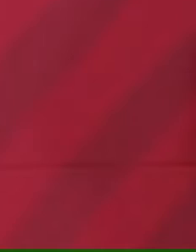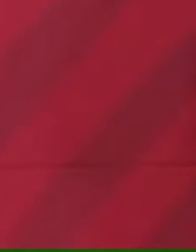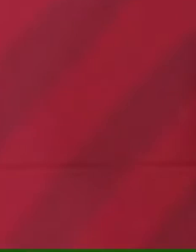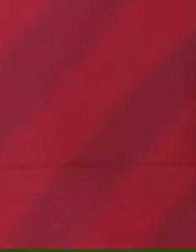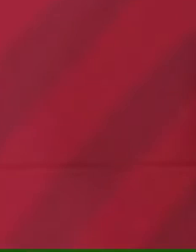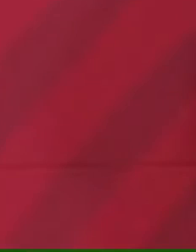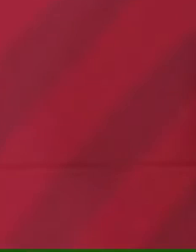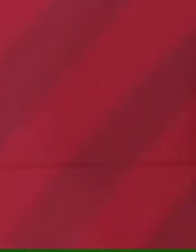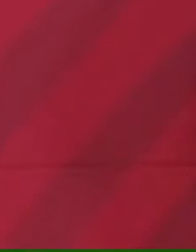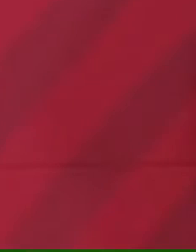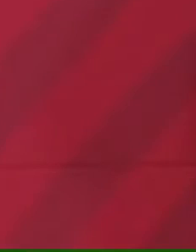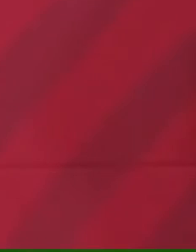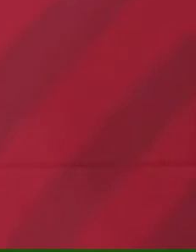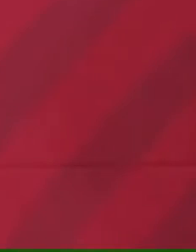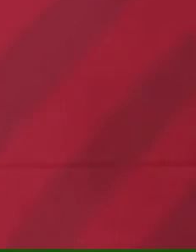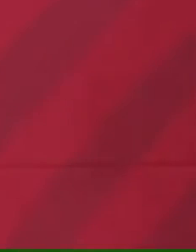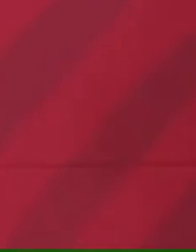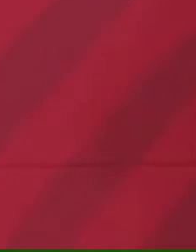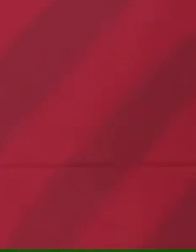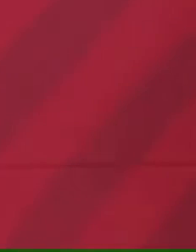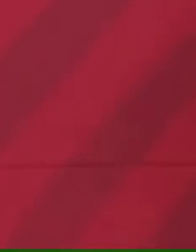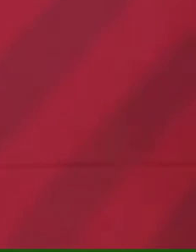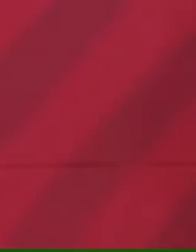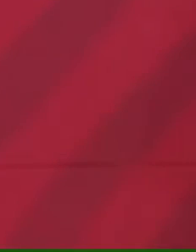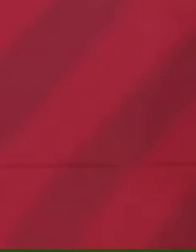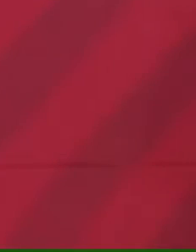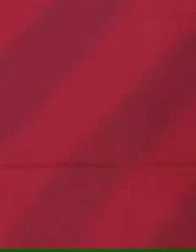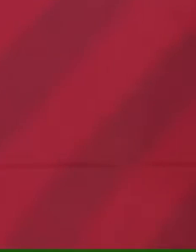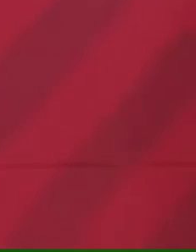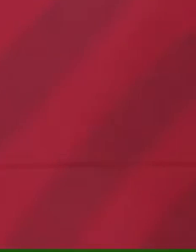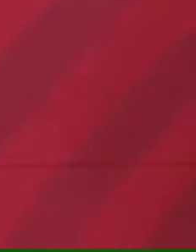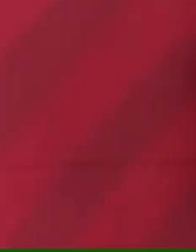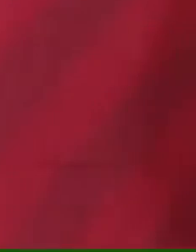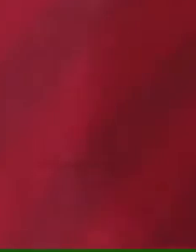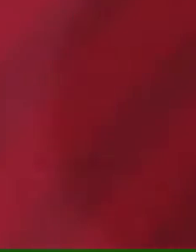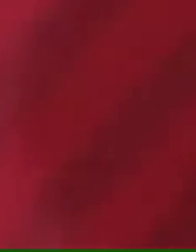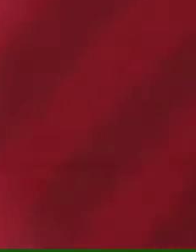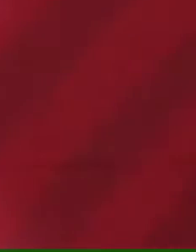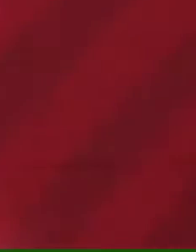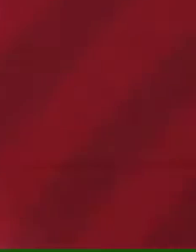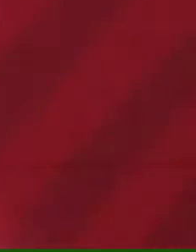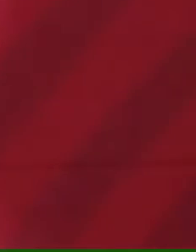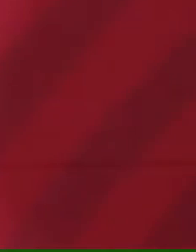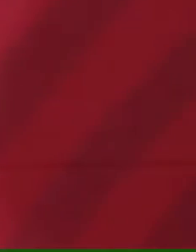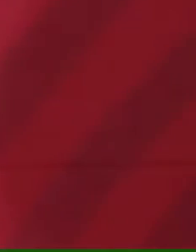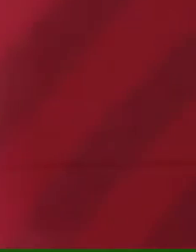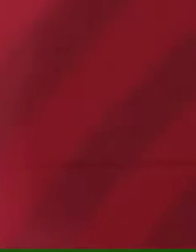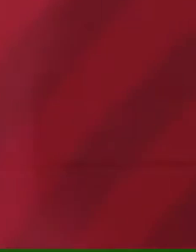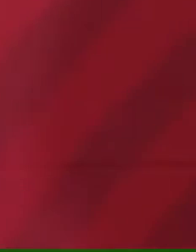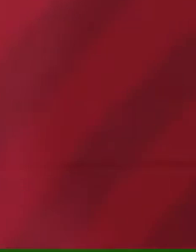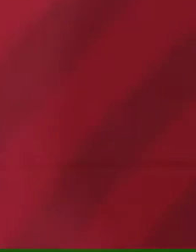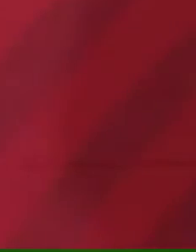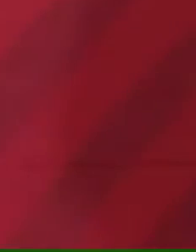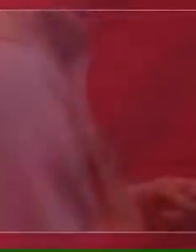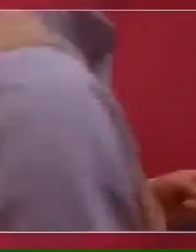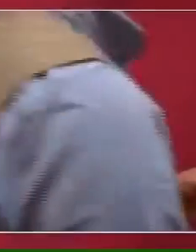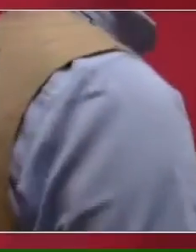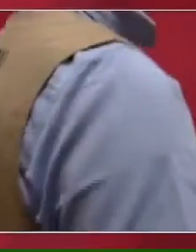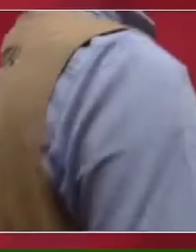ha recomendado no utilizar, porque no hay evidencia científica de su eficacia y posiblemente tampoco de su seguridad.